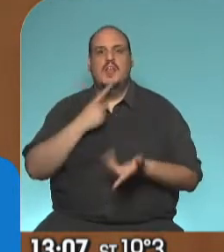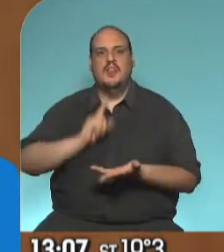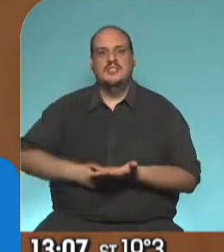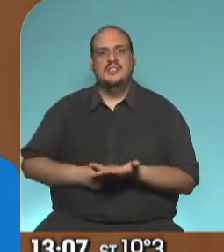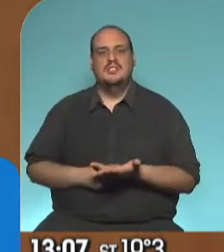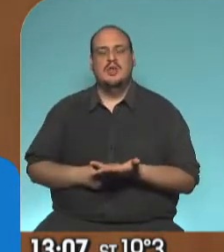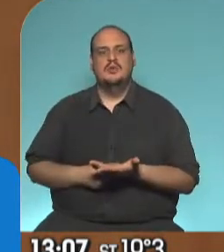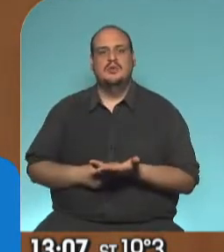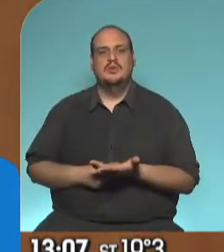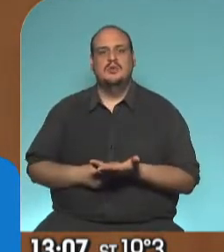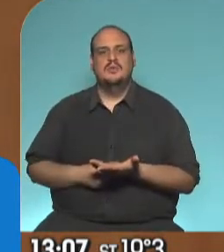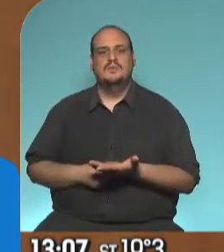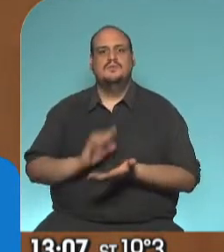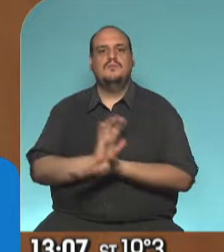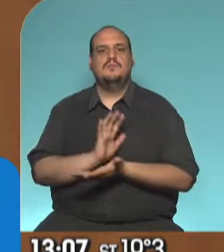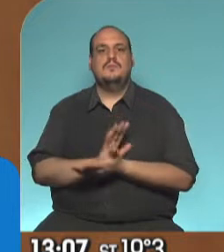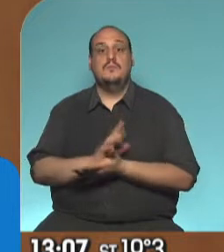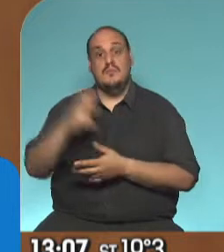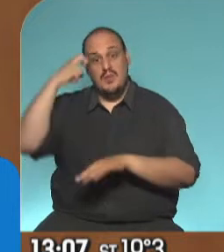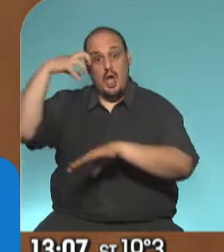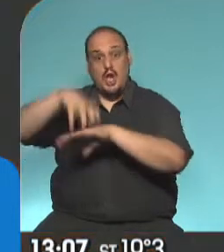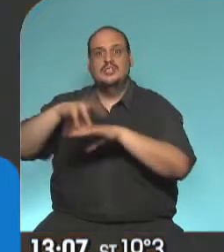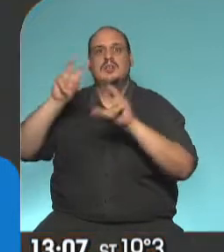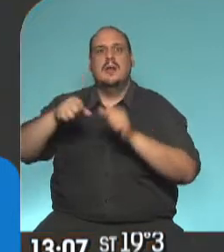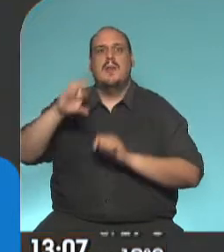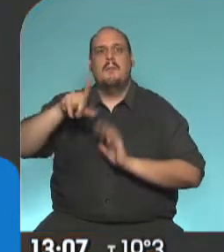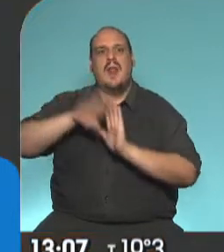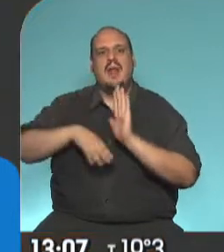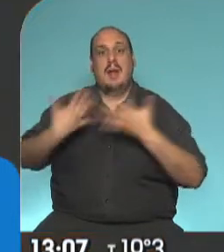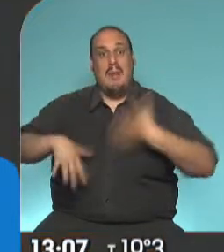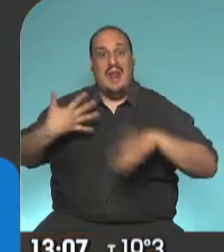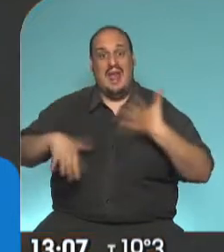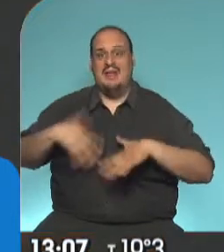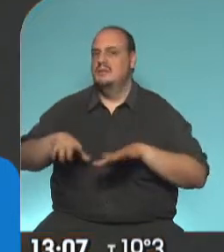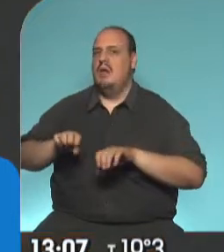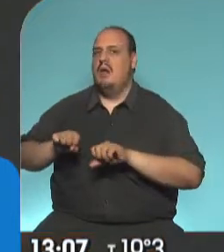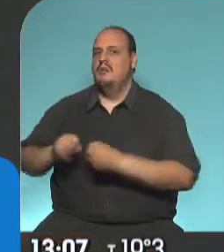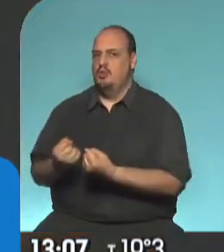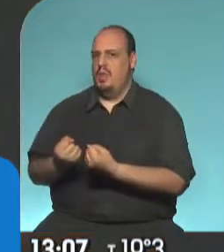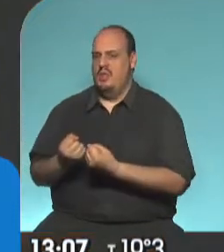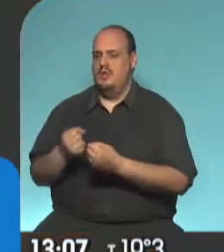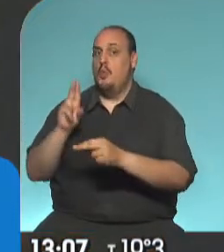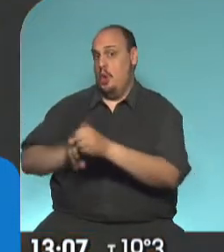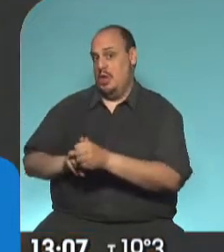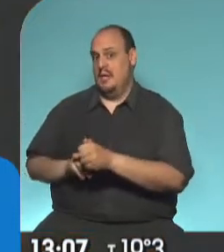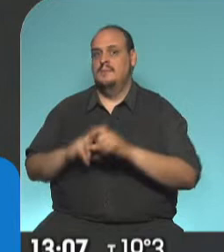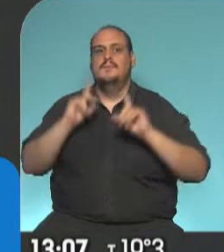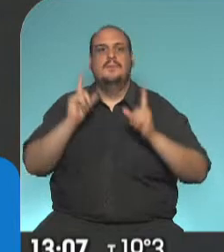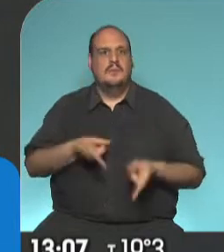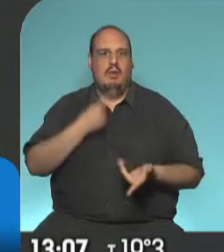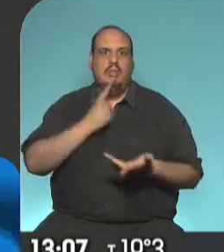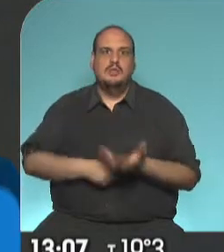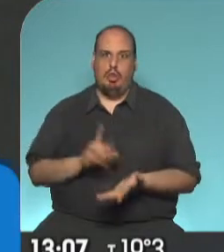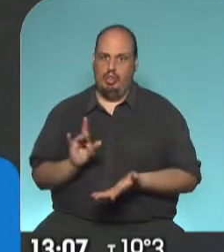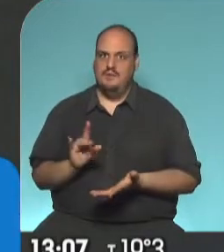de bloquear o de frenar en el Congreso el paquete de emergencia, Rulo, ¿no? Exactamente, y una posición dura que asumió Trump en principio,